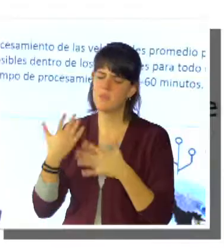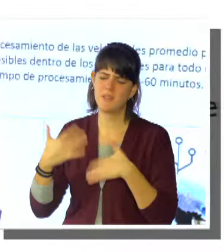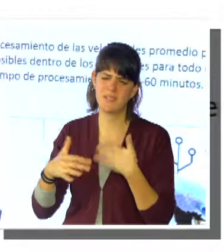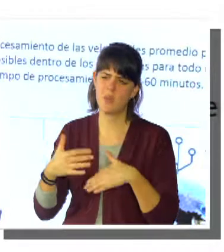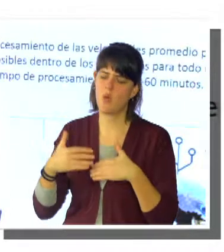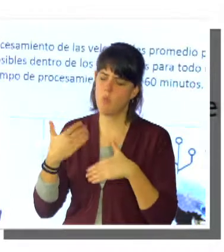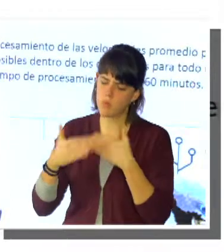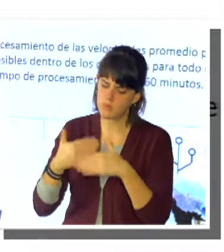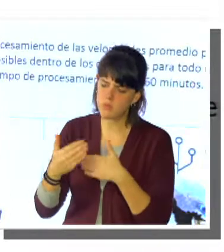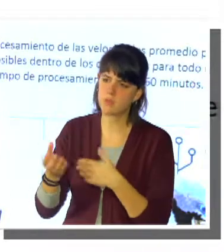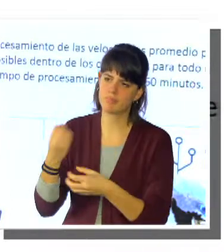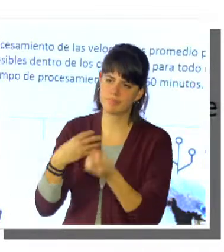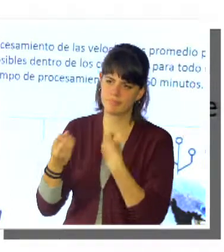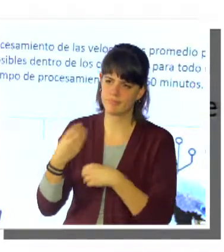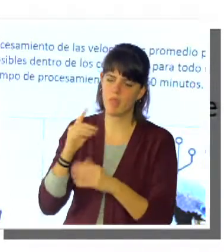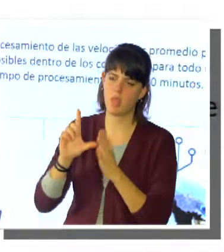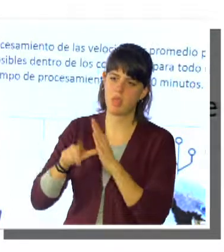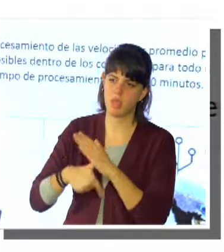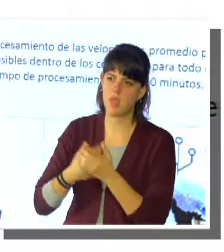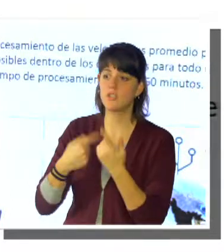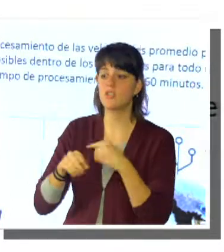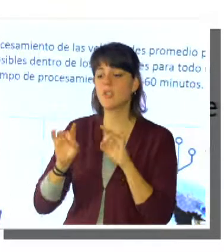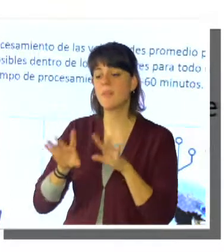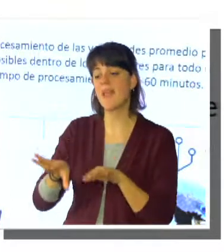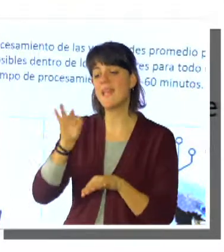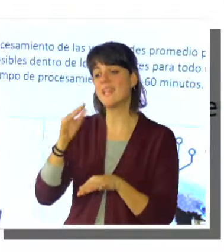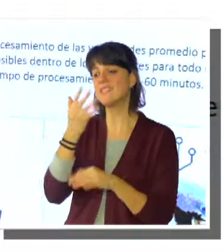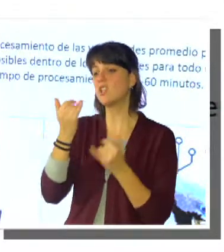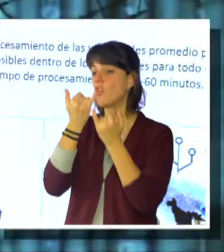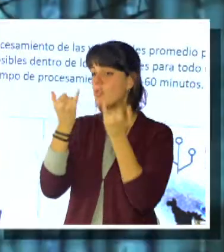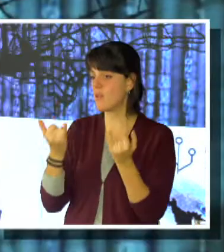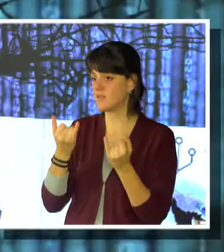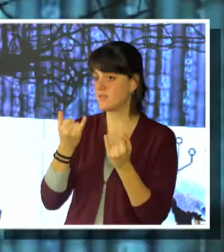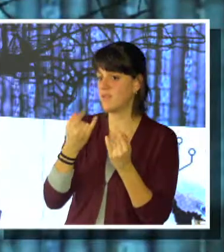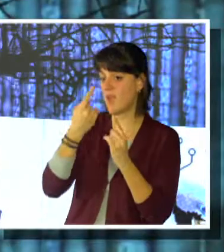y en esa parada había 4 personas esperando los ómnibus.